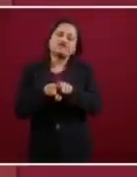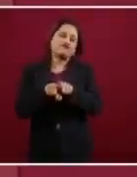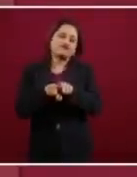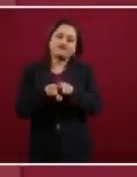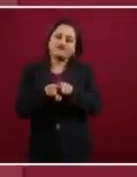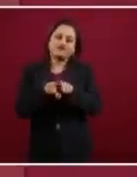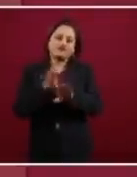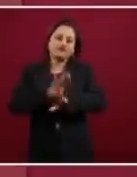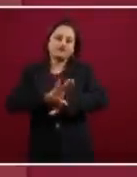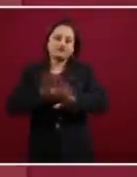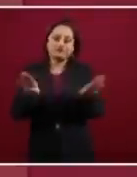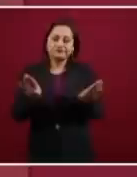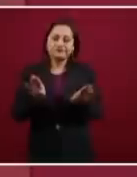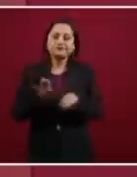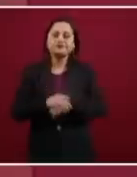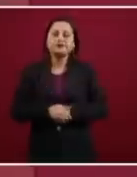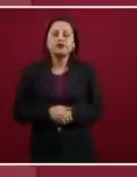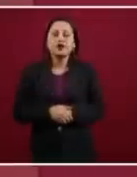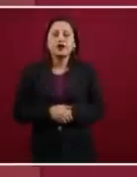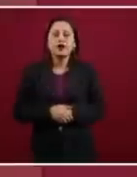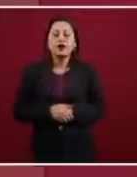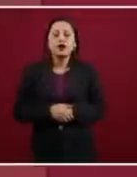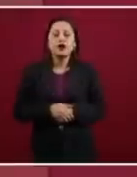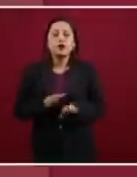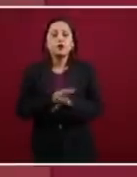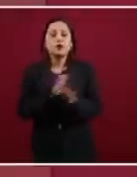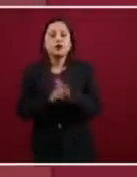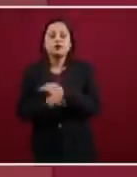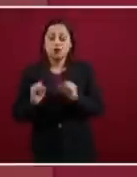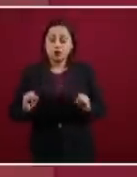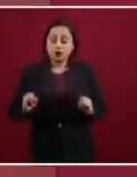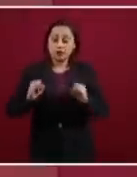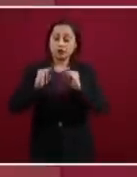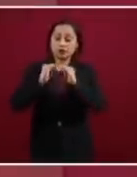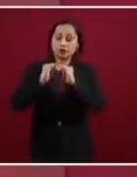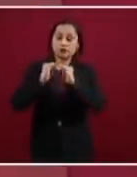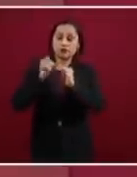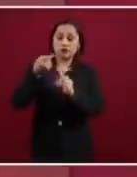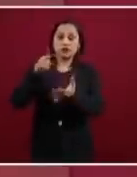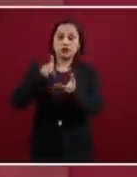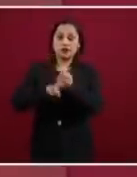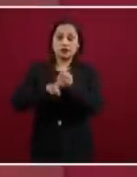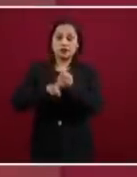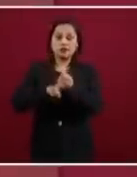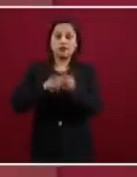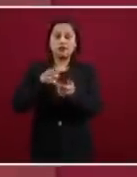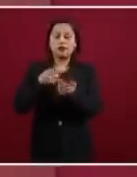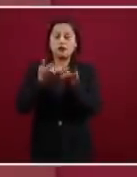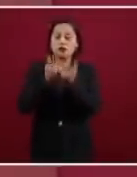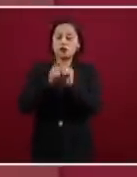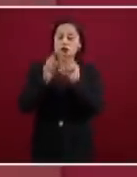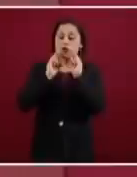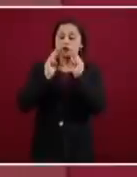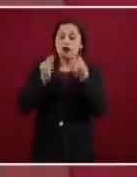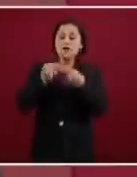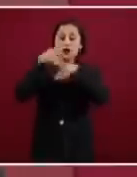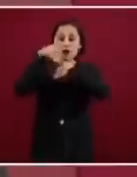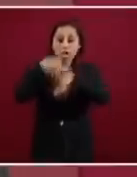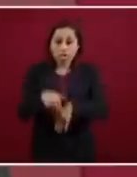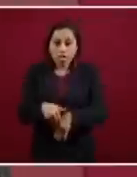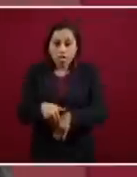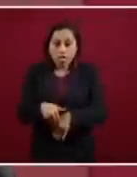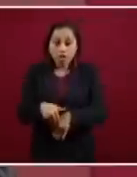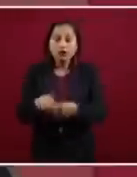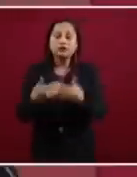cuando las instituciones están al servicio de la delincuencia sean la delincuencia